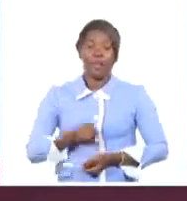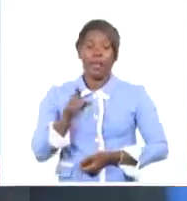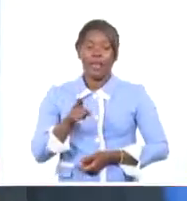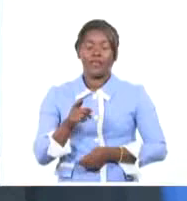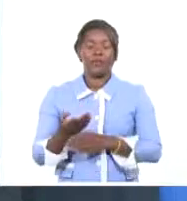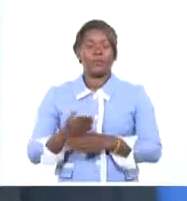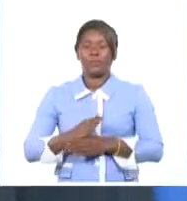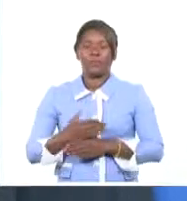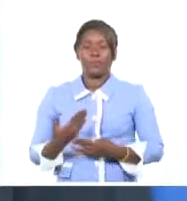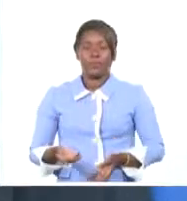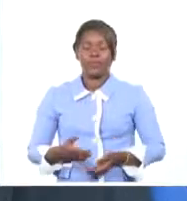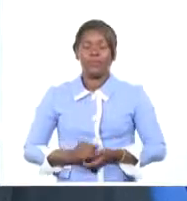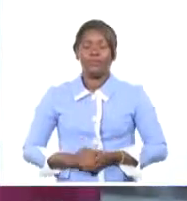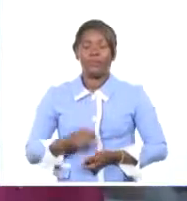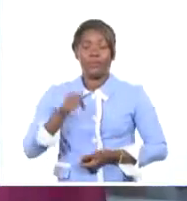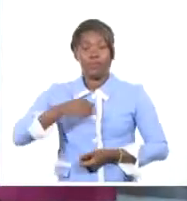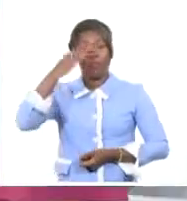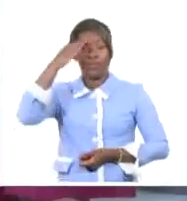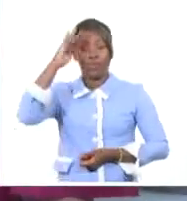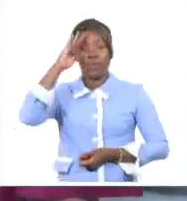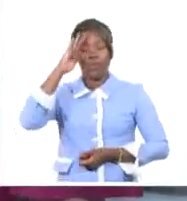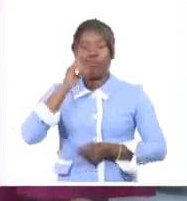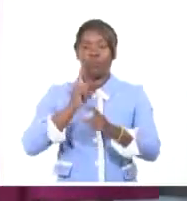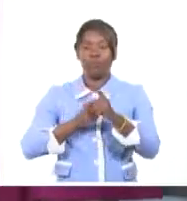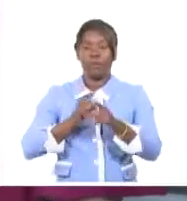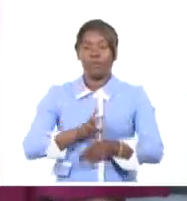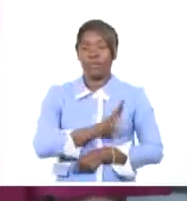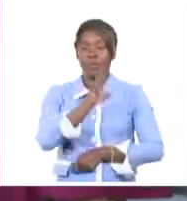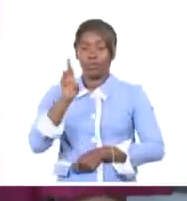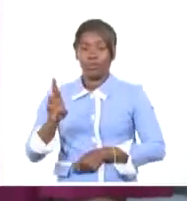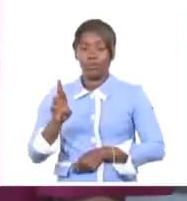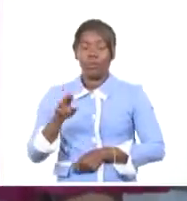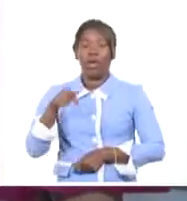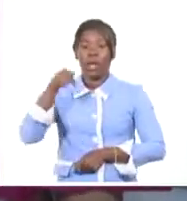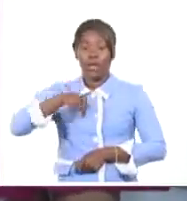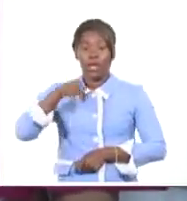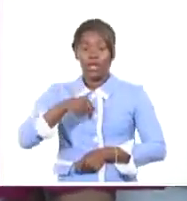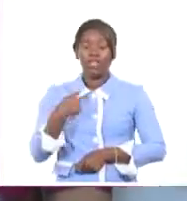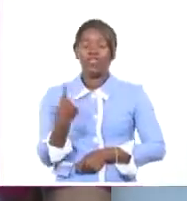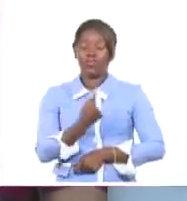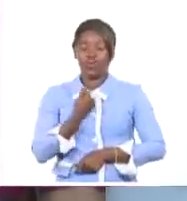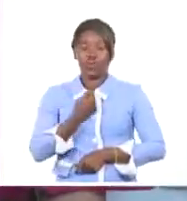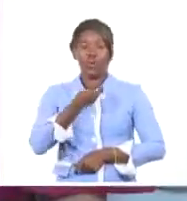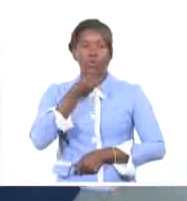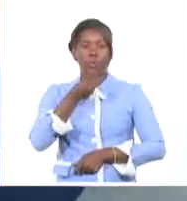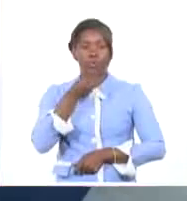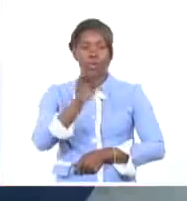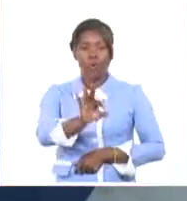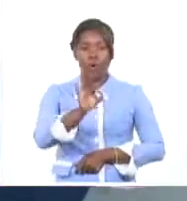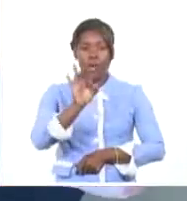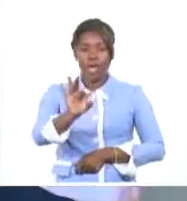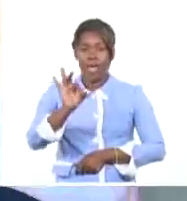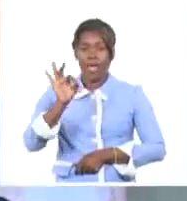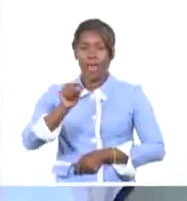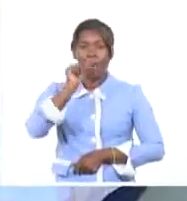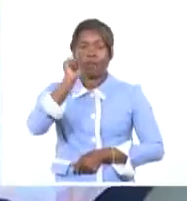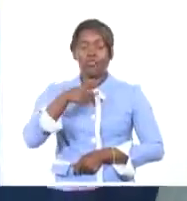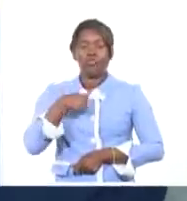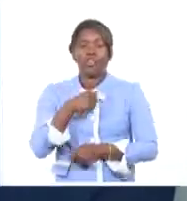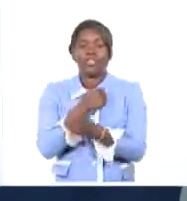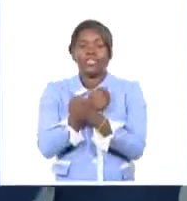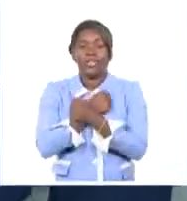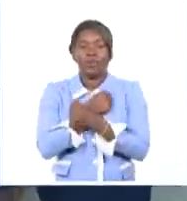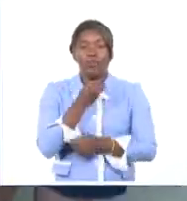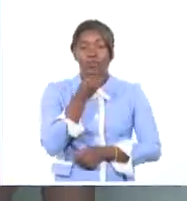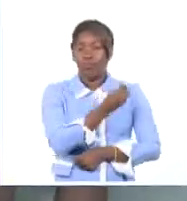sistema político cubano donde el pueblo propone, nomina, elige, revoca y participa, demostración de nuestra